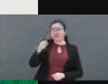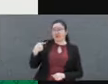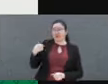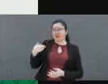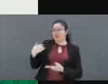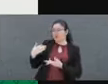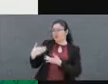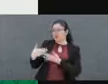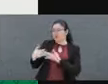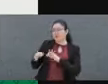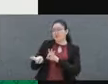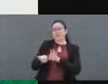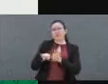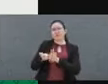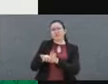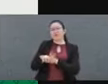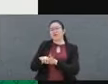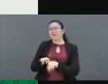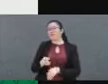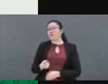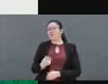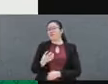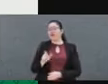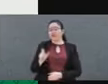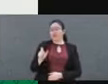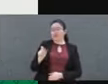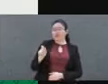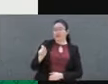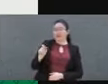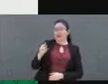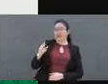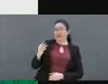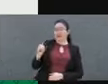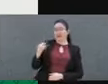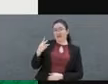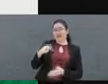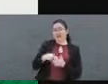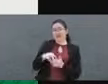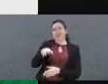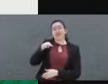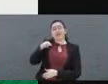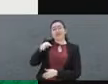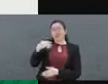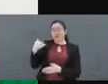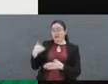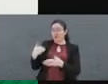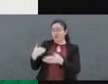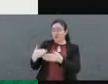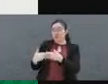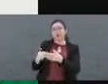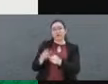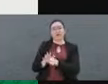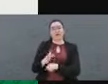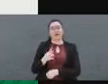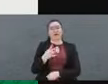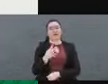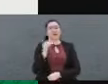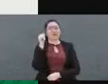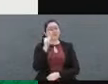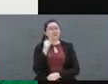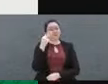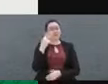de toda esta obra fue del 23 de octubre del 2019 al 4 de abril de 2020.